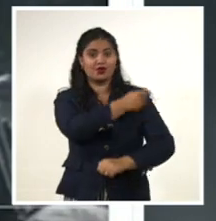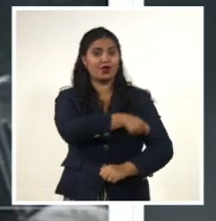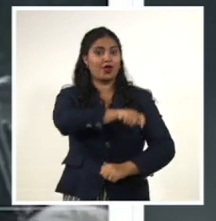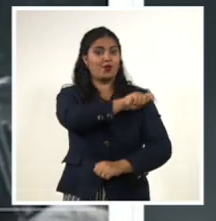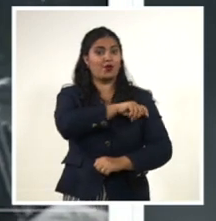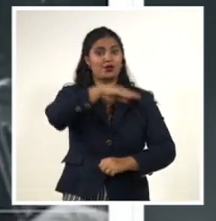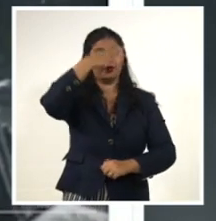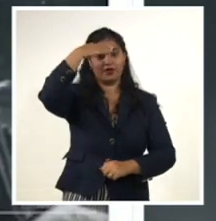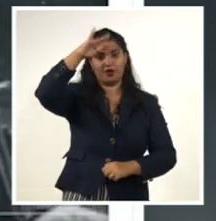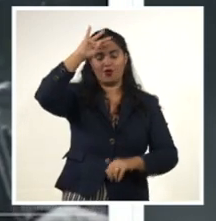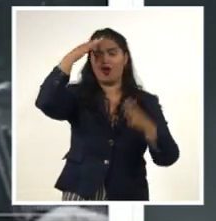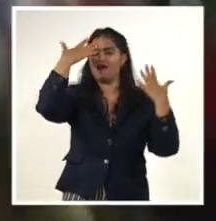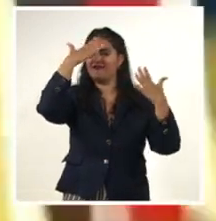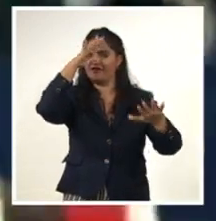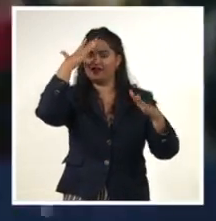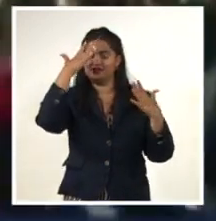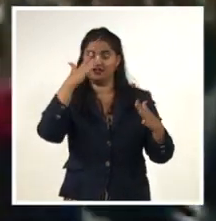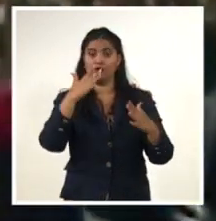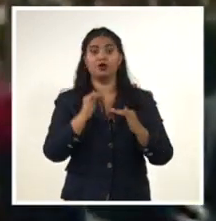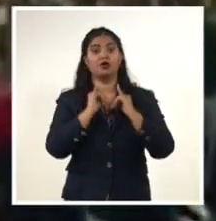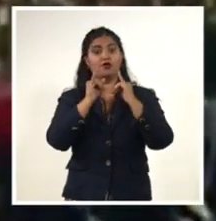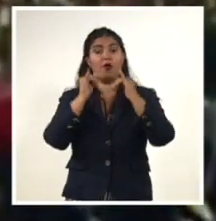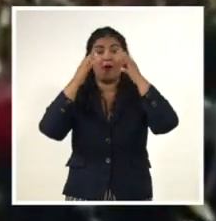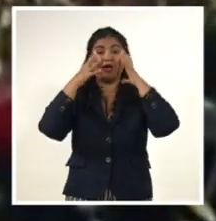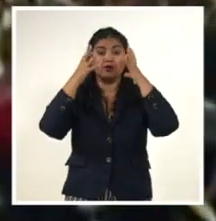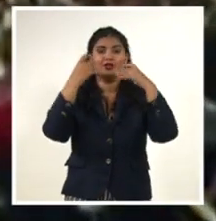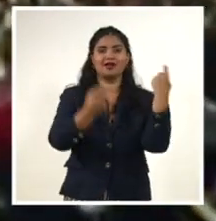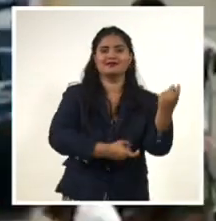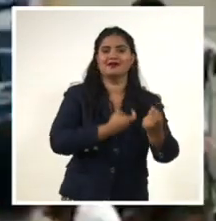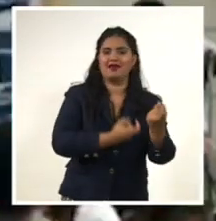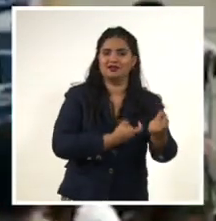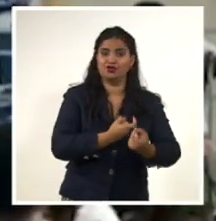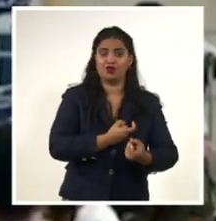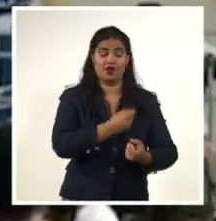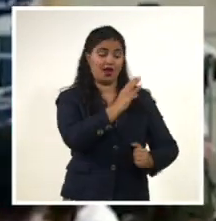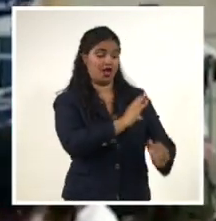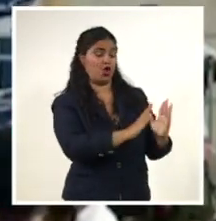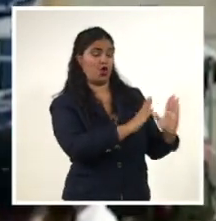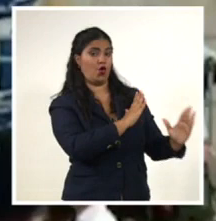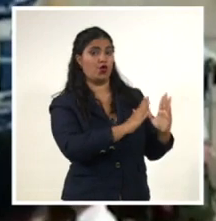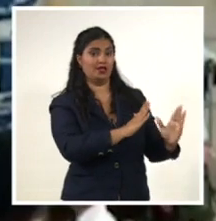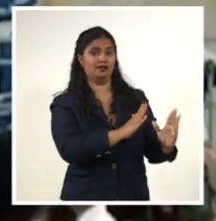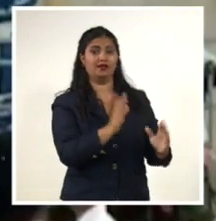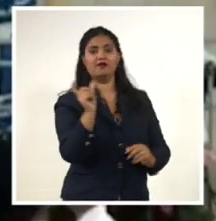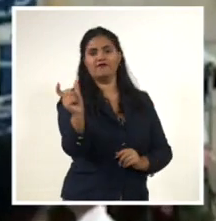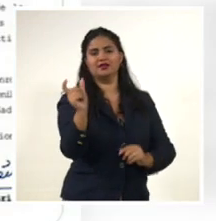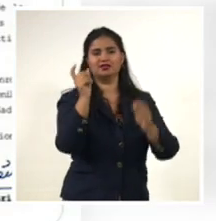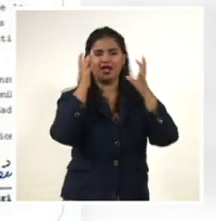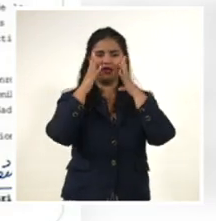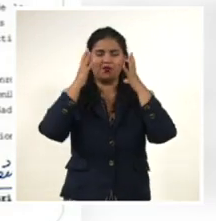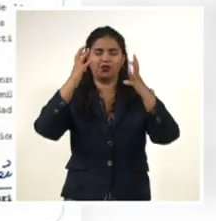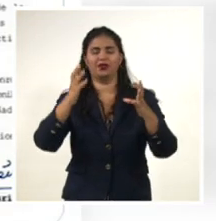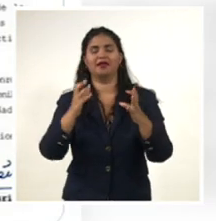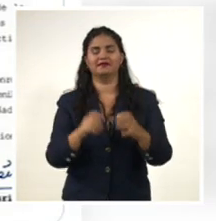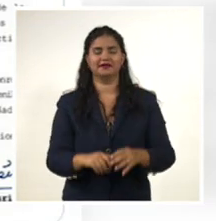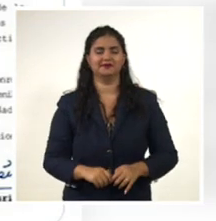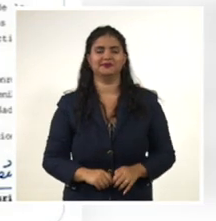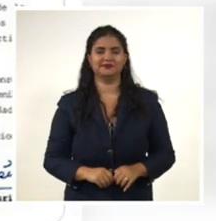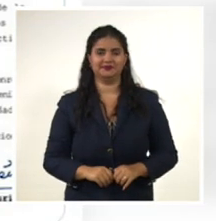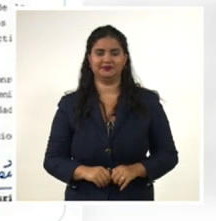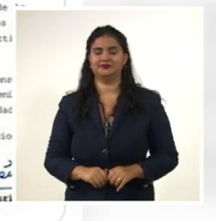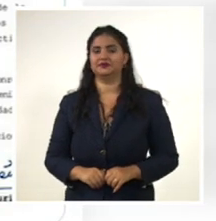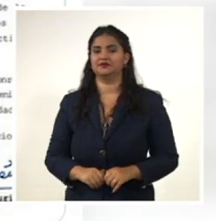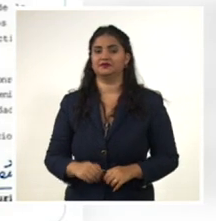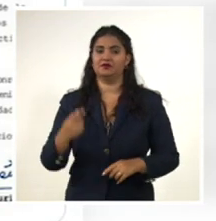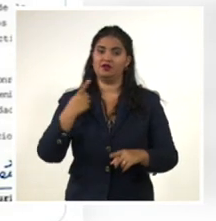la trascendencia del asalto a los cuarteles Moncada y Carlos Manuel de Céspedes como detonante para el despertar de la conciencia del pueblo. Desde